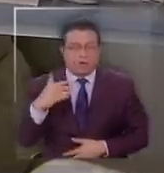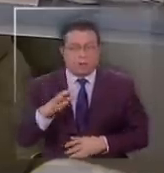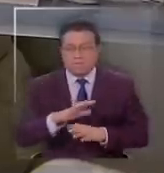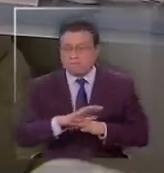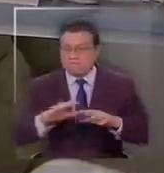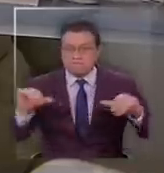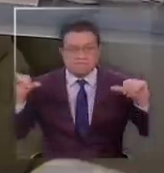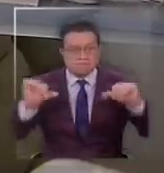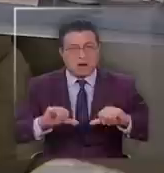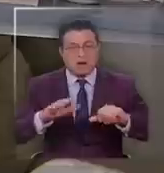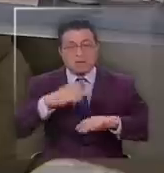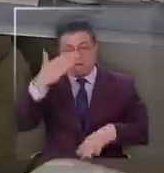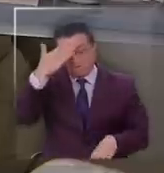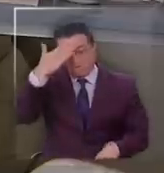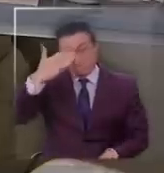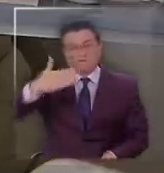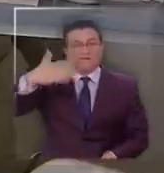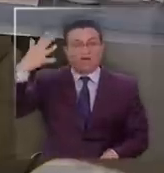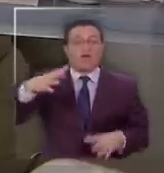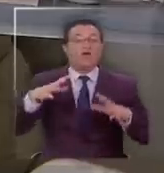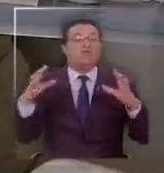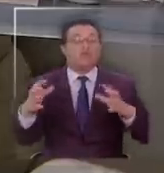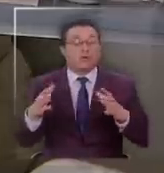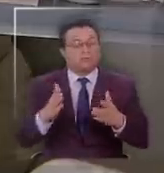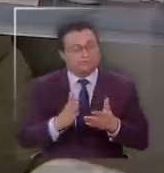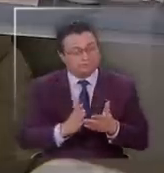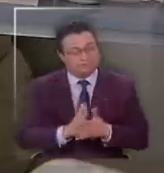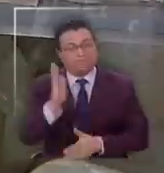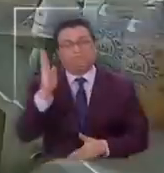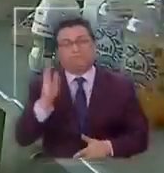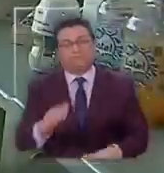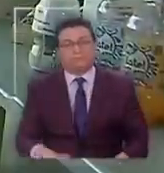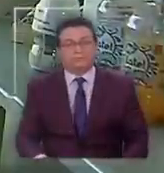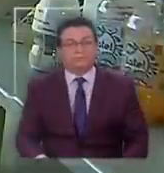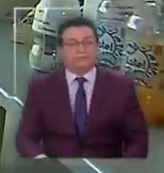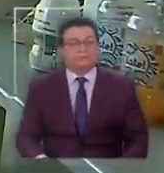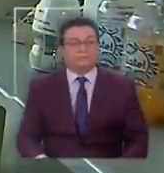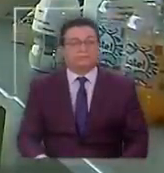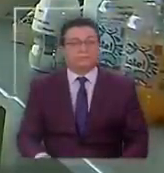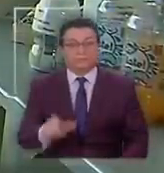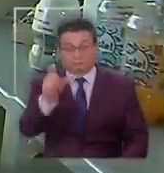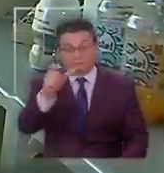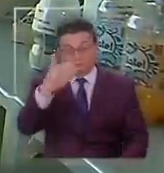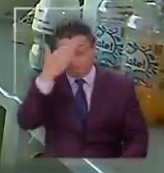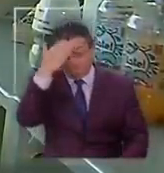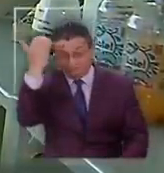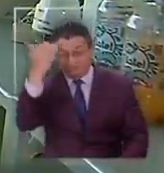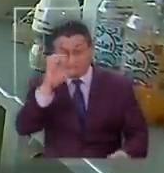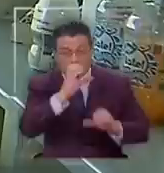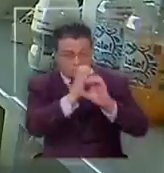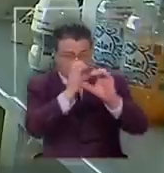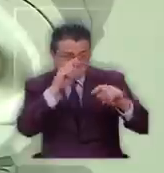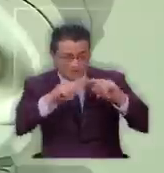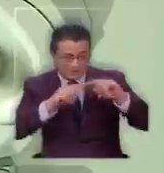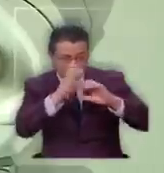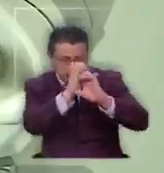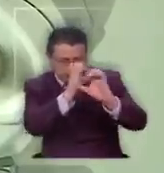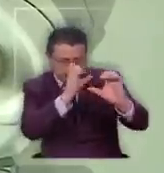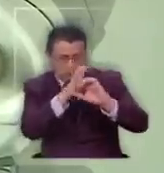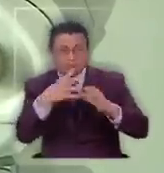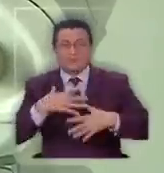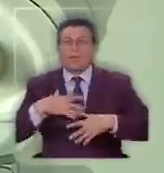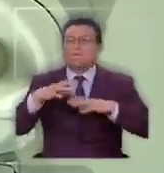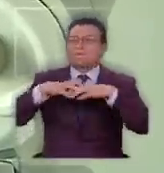bien. Además tenía la fiebre muy alta. Así comenzó todo. De profesión topógrafo y aficionado a la